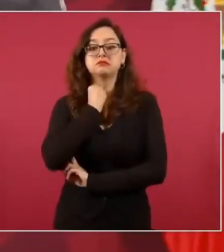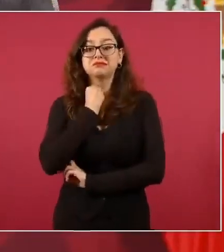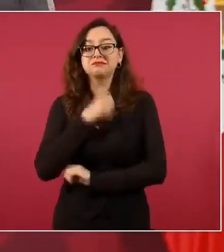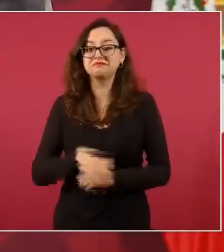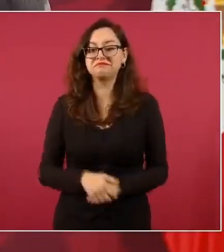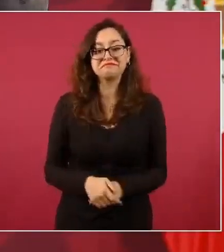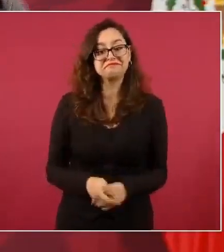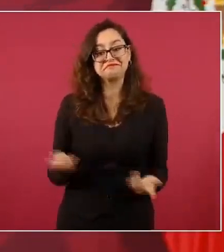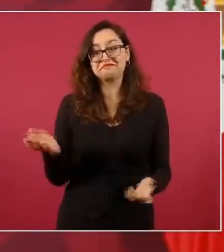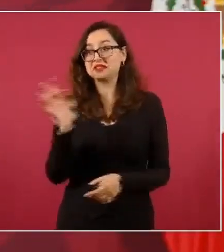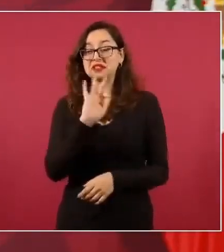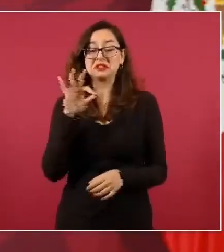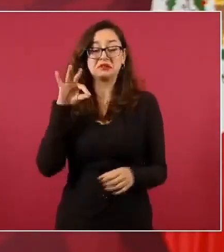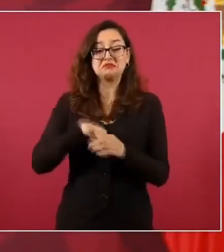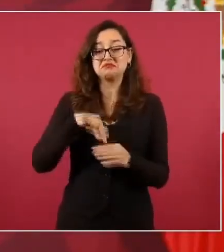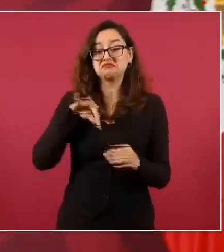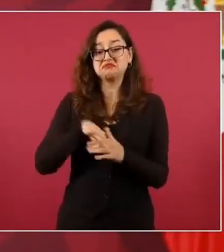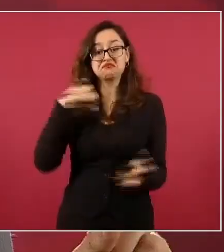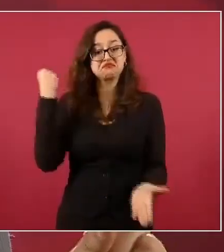porque de 500 diputados